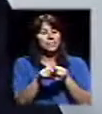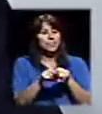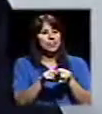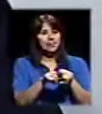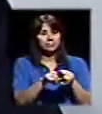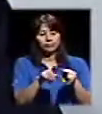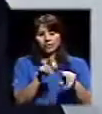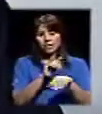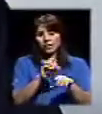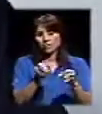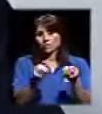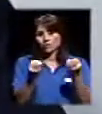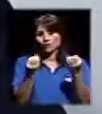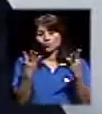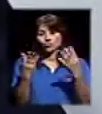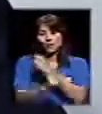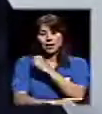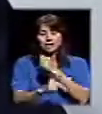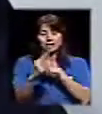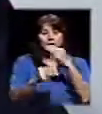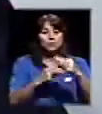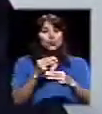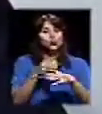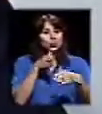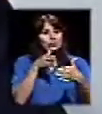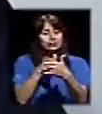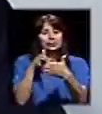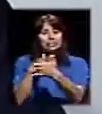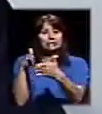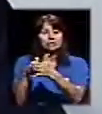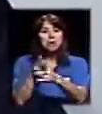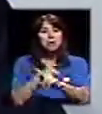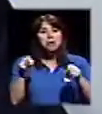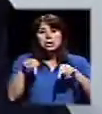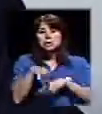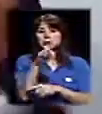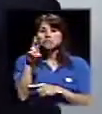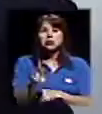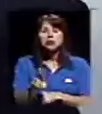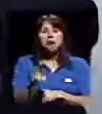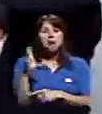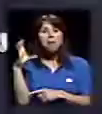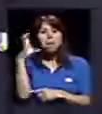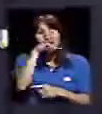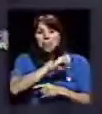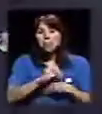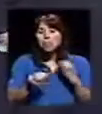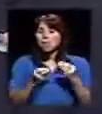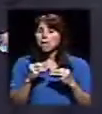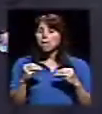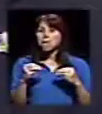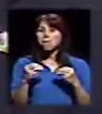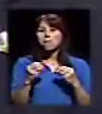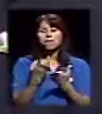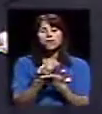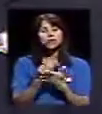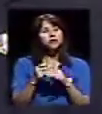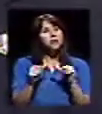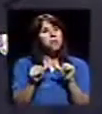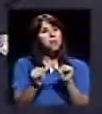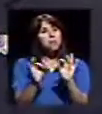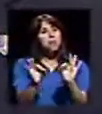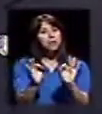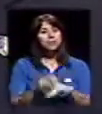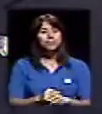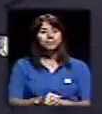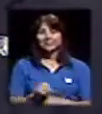En Costa Rica casi pudiera decirse que el sistema ni se enteró. Sí. ¿Es así, don Gerardo? Efectivamente, yo creo que desde el puro inicio